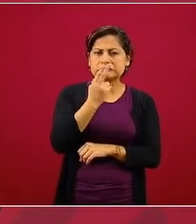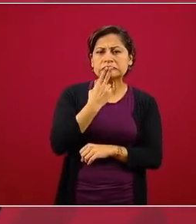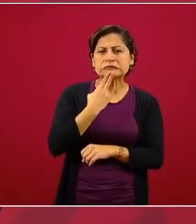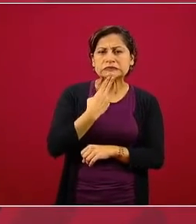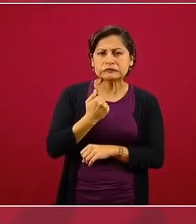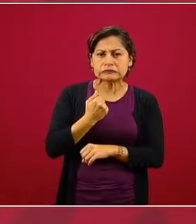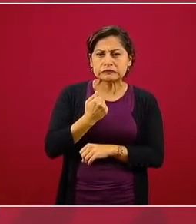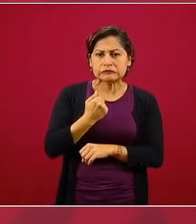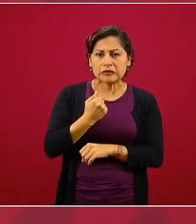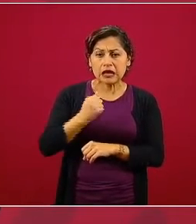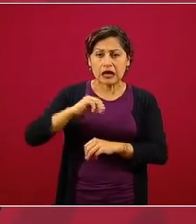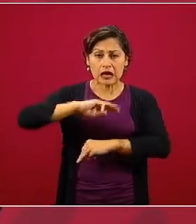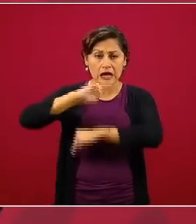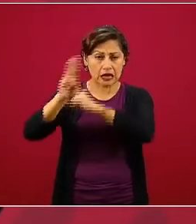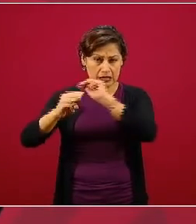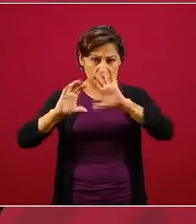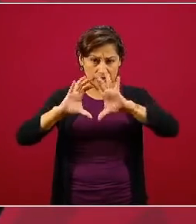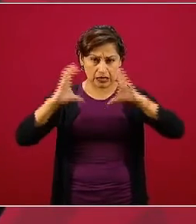mundo,